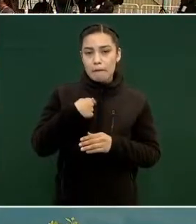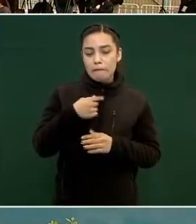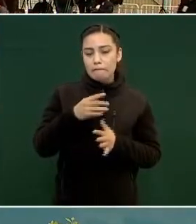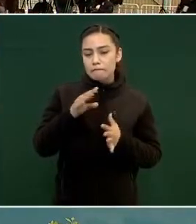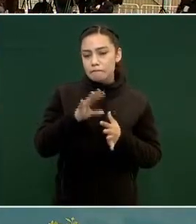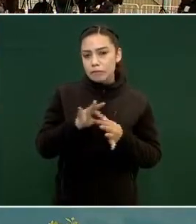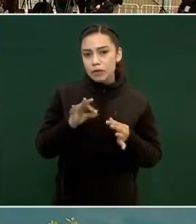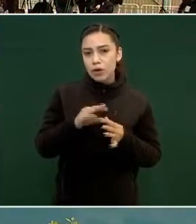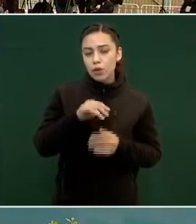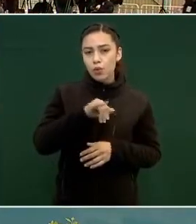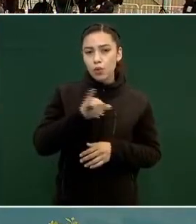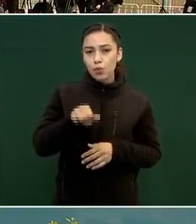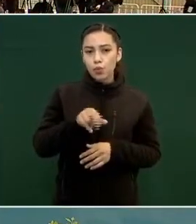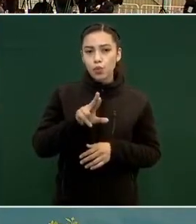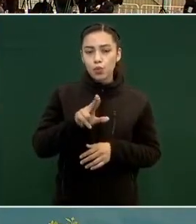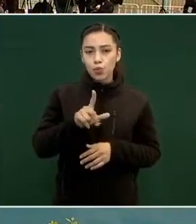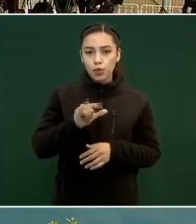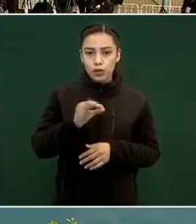que